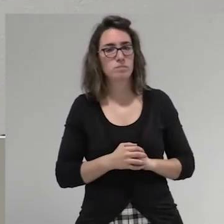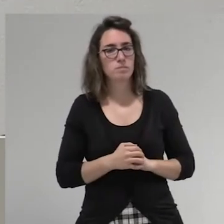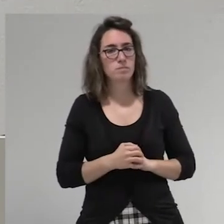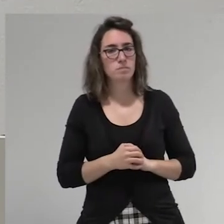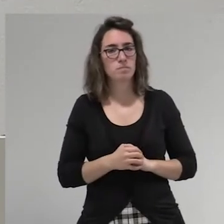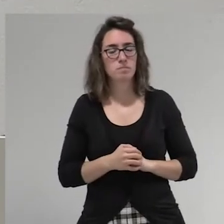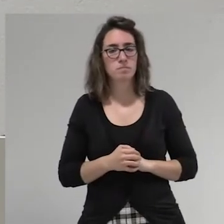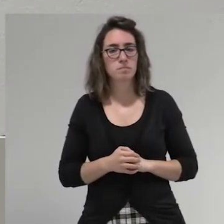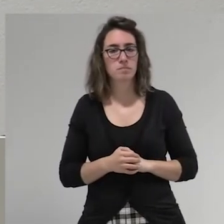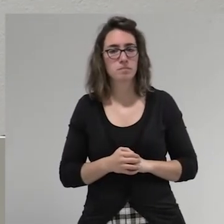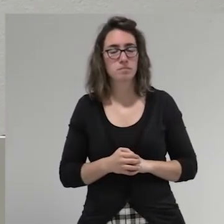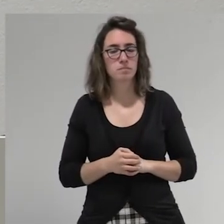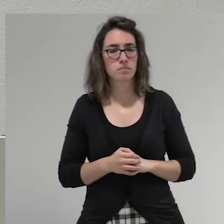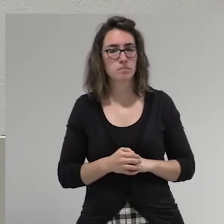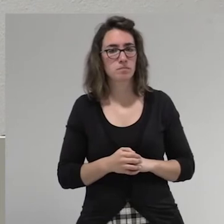Muy bien.